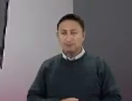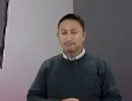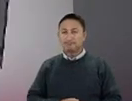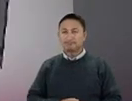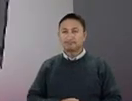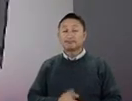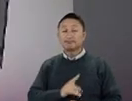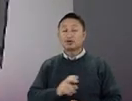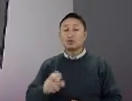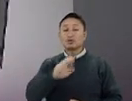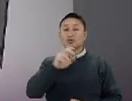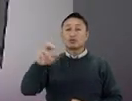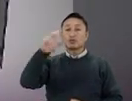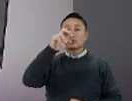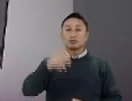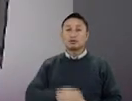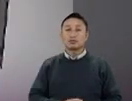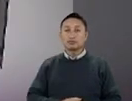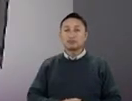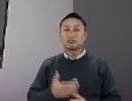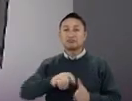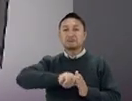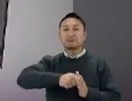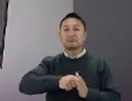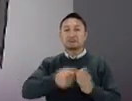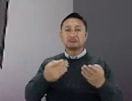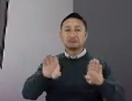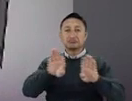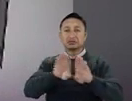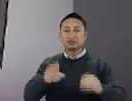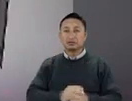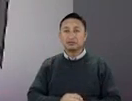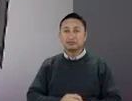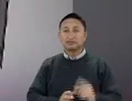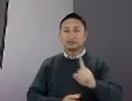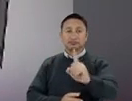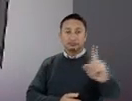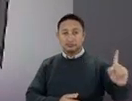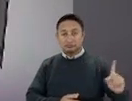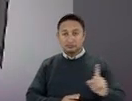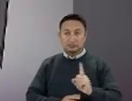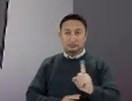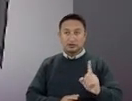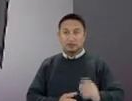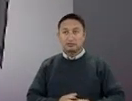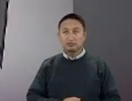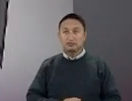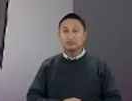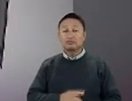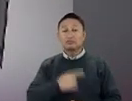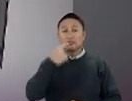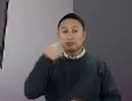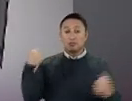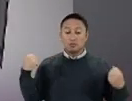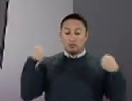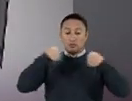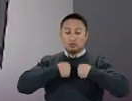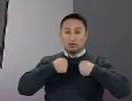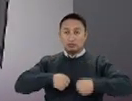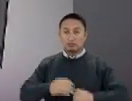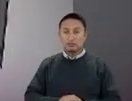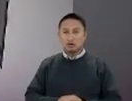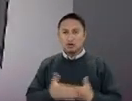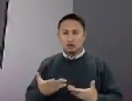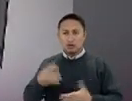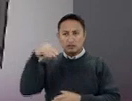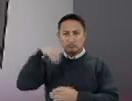los departamentos, pero estaban todos cerrados. Al bajar, 4 minutos después, el hombre de mochila lleva objetos de valor